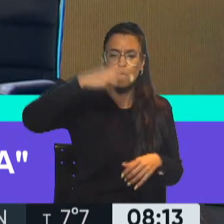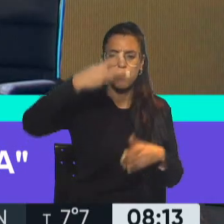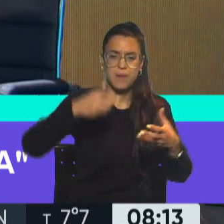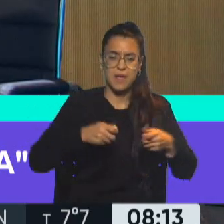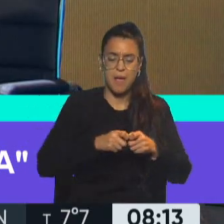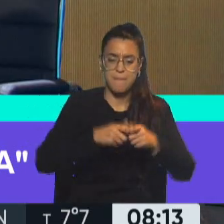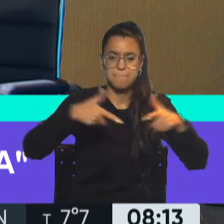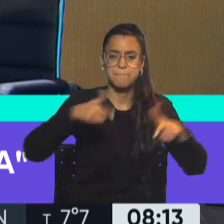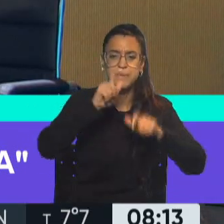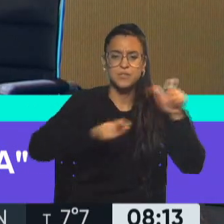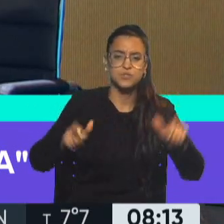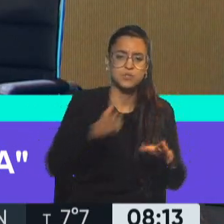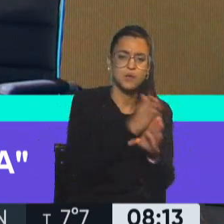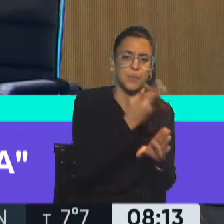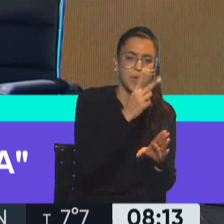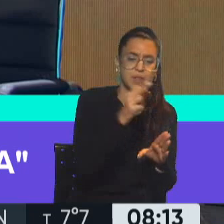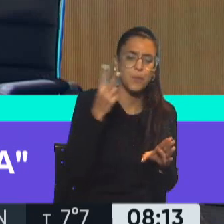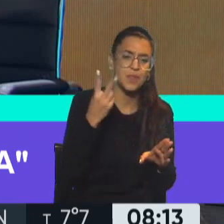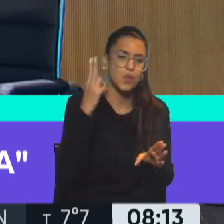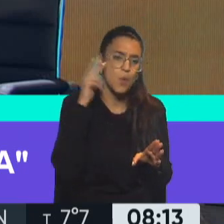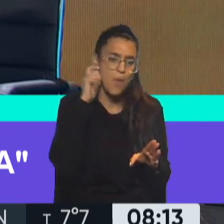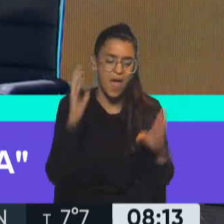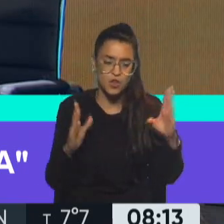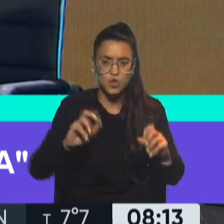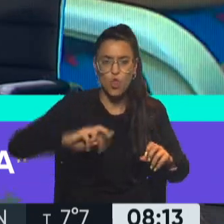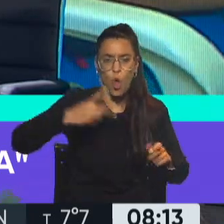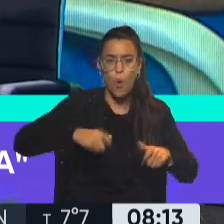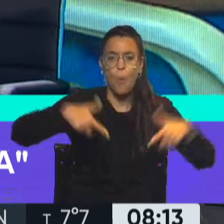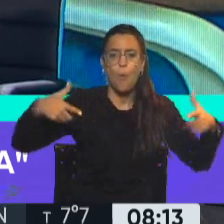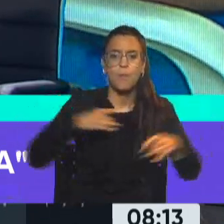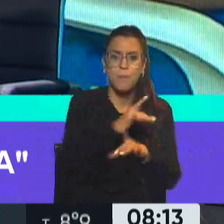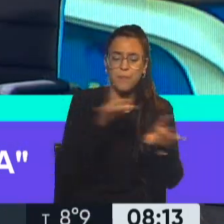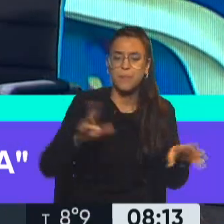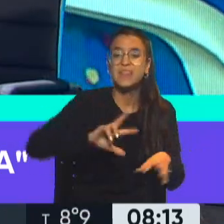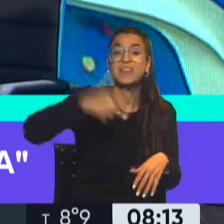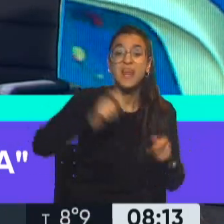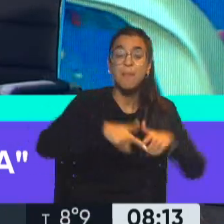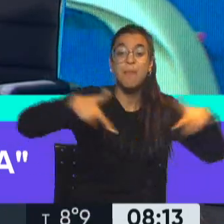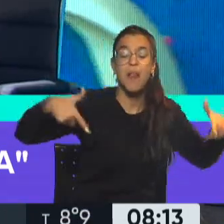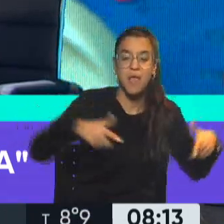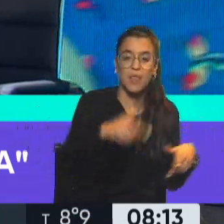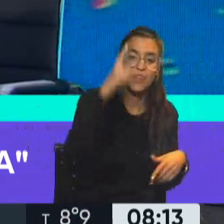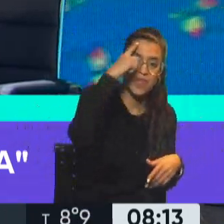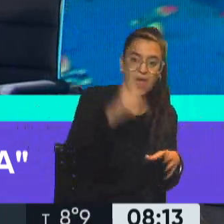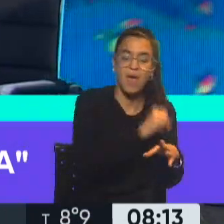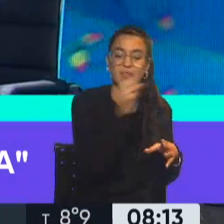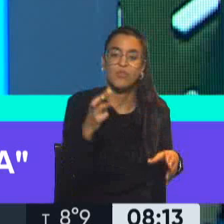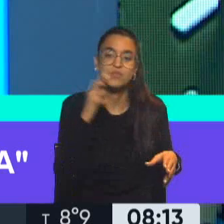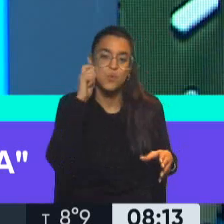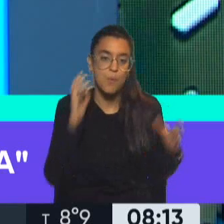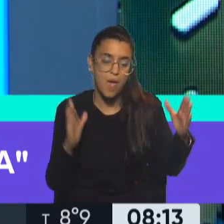de casos en personas que tienen entre 20 y 29 años y se ha triplicado en quienes tienen entre 10 y 19